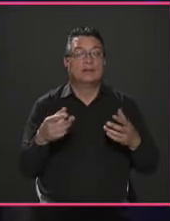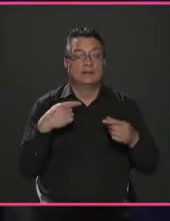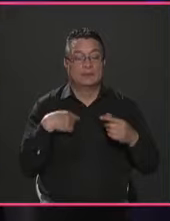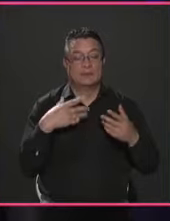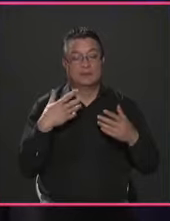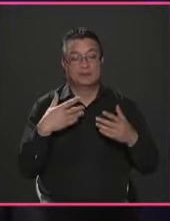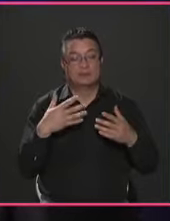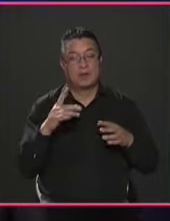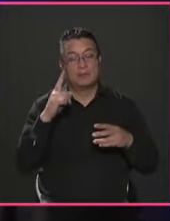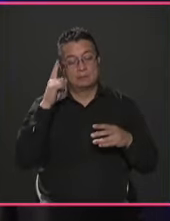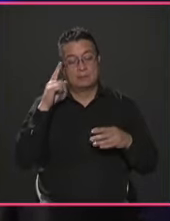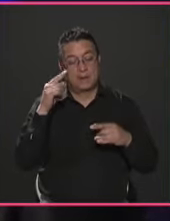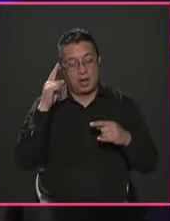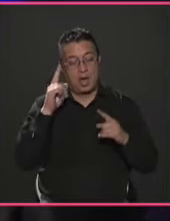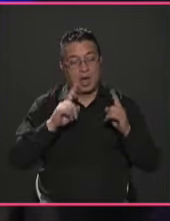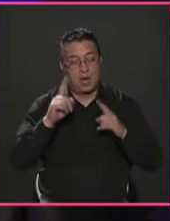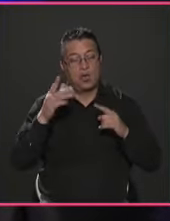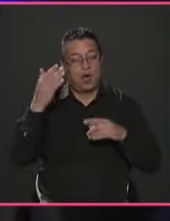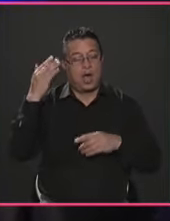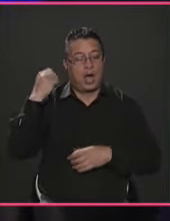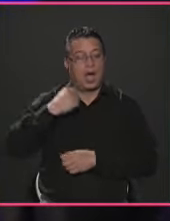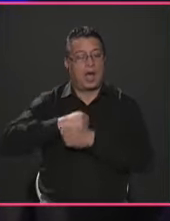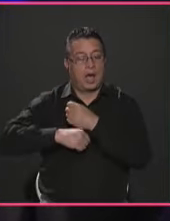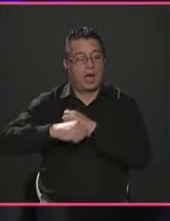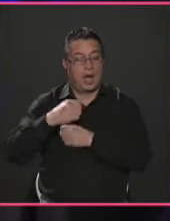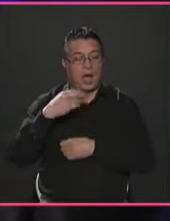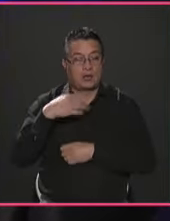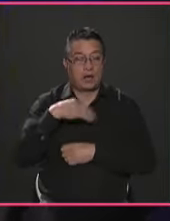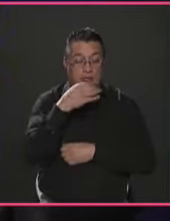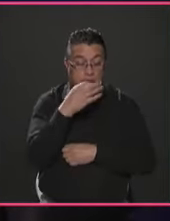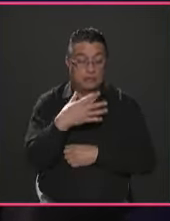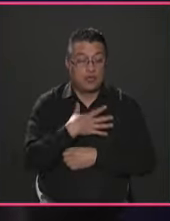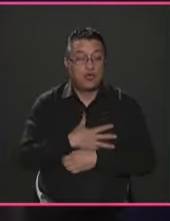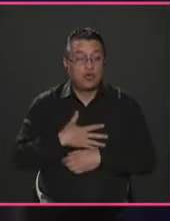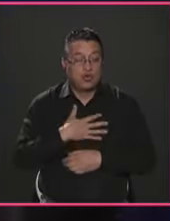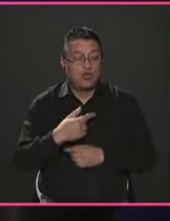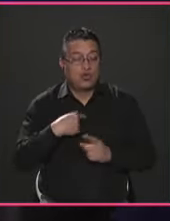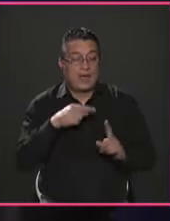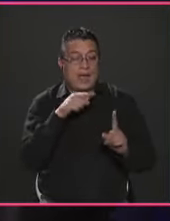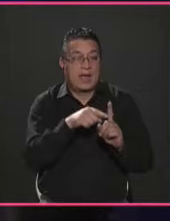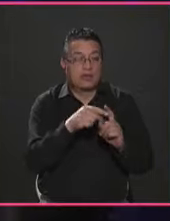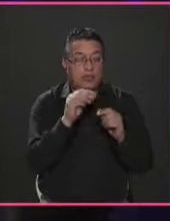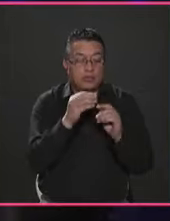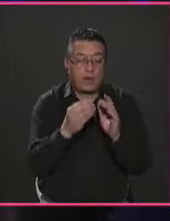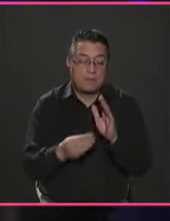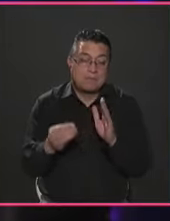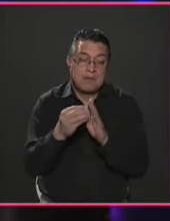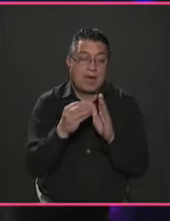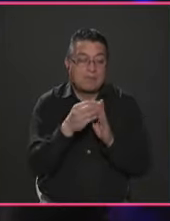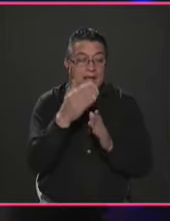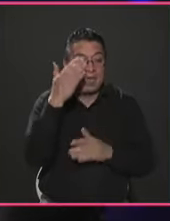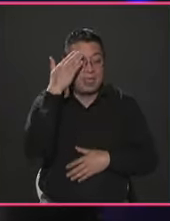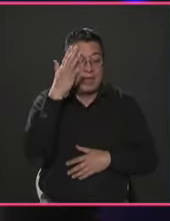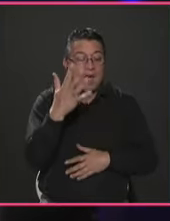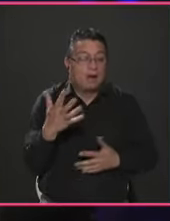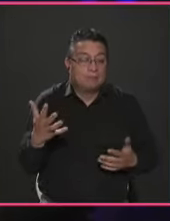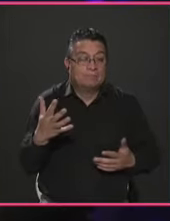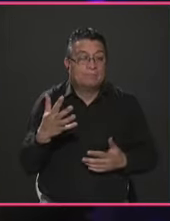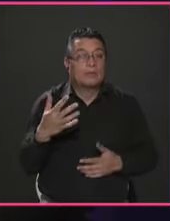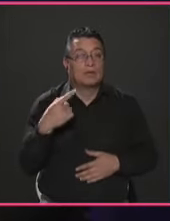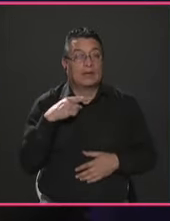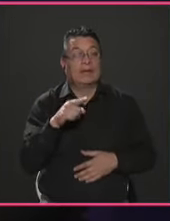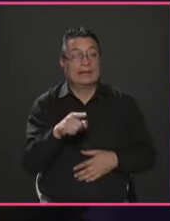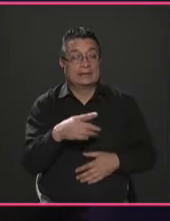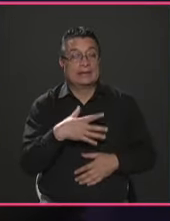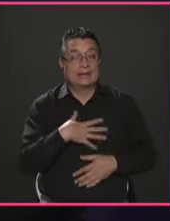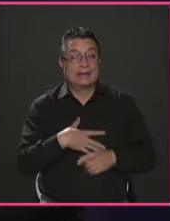hace tanta cantidad de años no hubiese encantado tener eso si no hubiese dado unos pocos días lo hubiésemos amado Esto